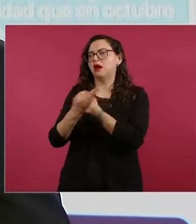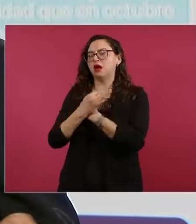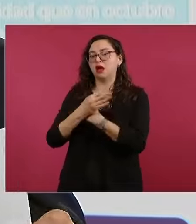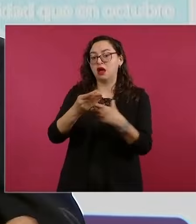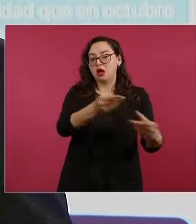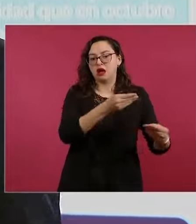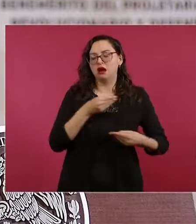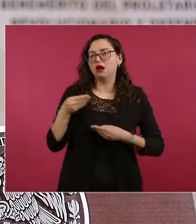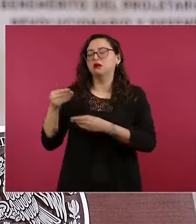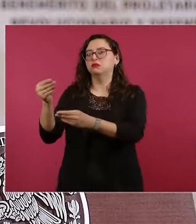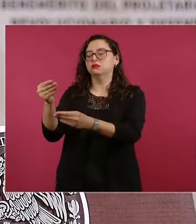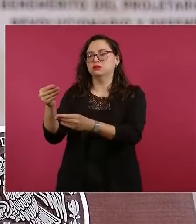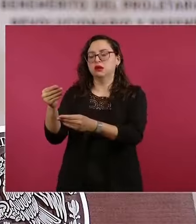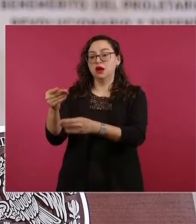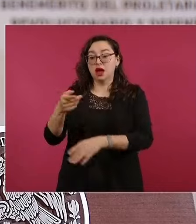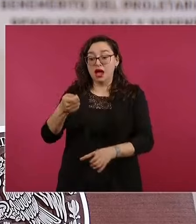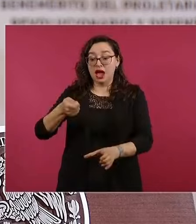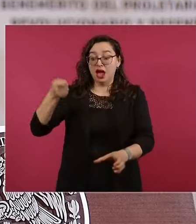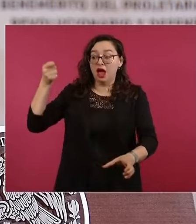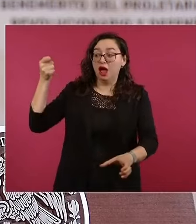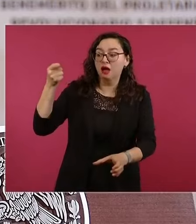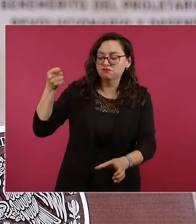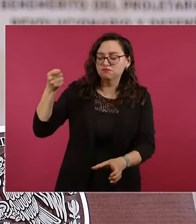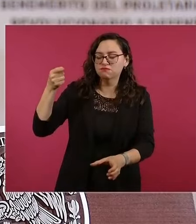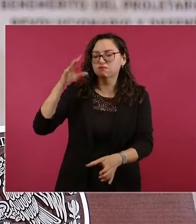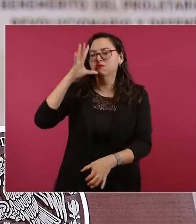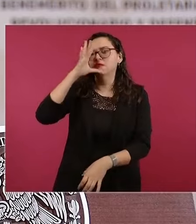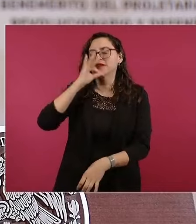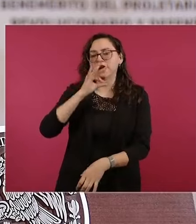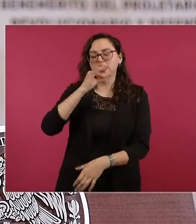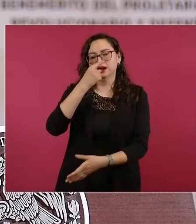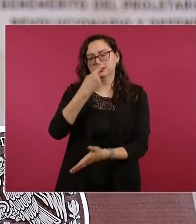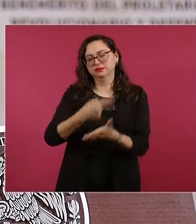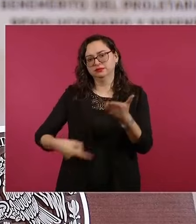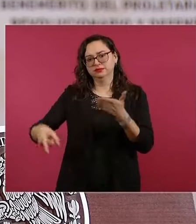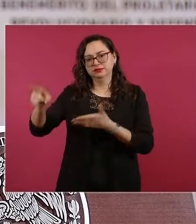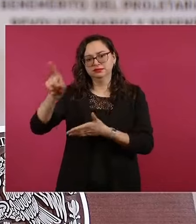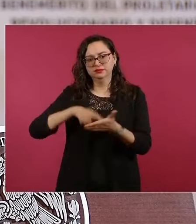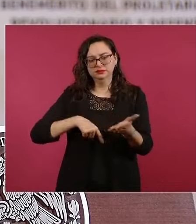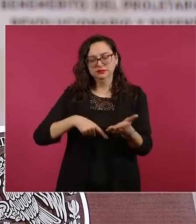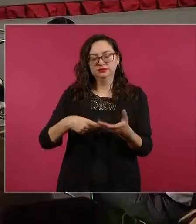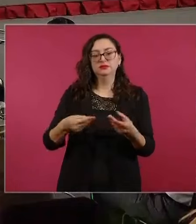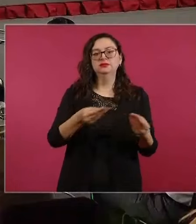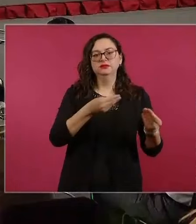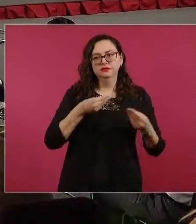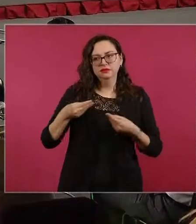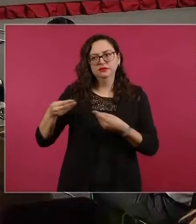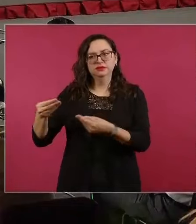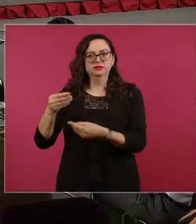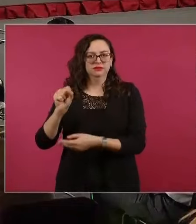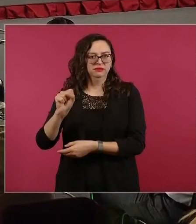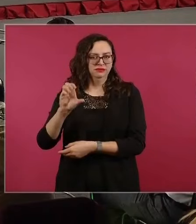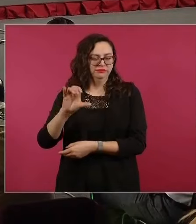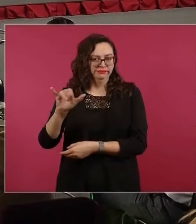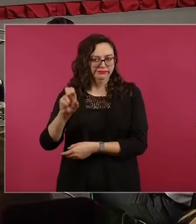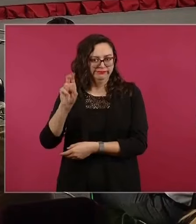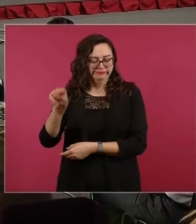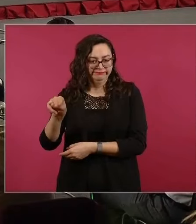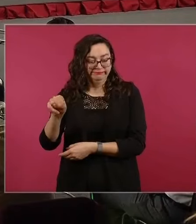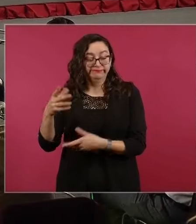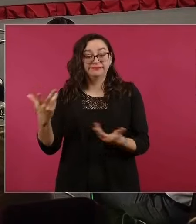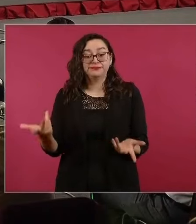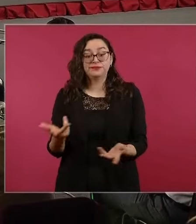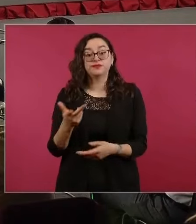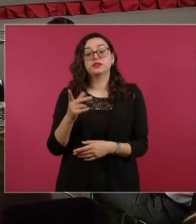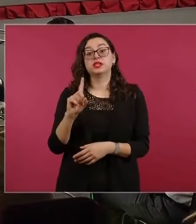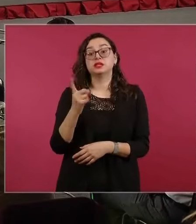con lo cual se suspendió temporalmente la resolución del asunto. También es sabido que desde diciembre